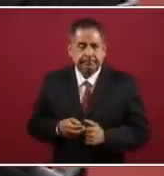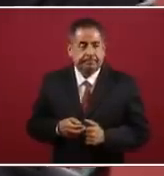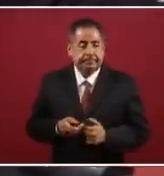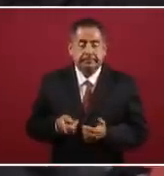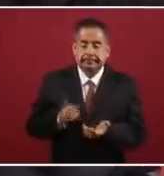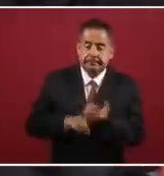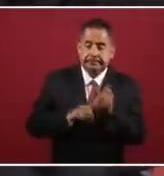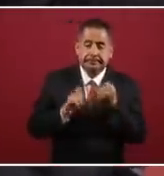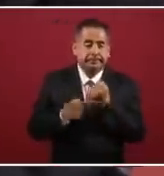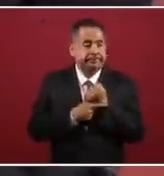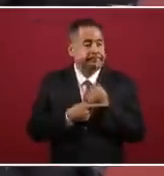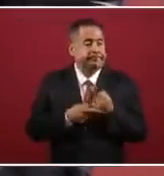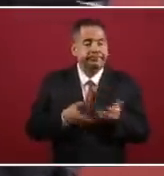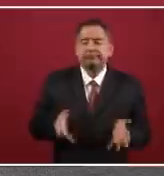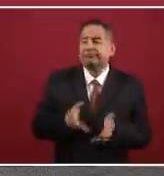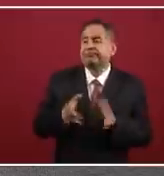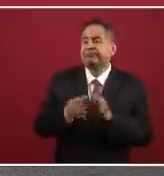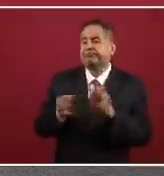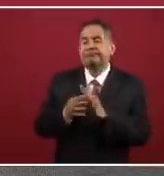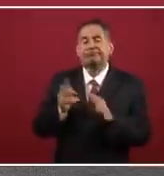promovido, impulsado